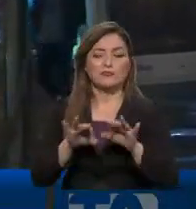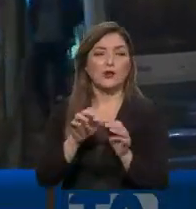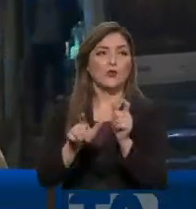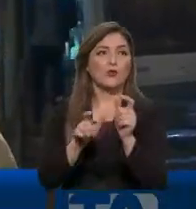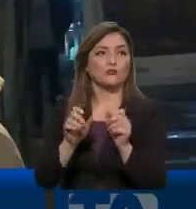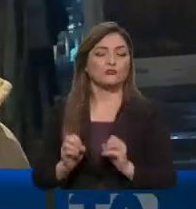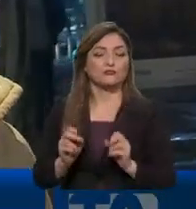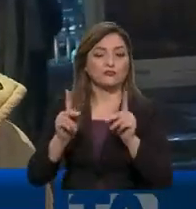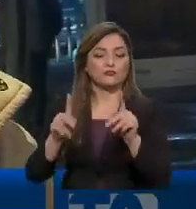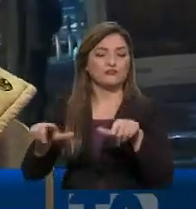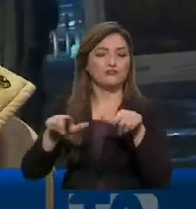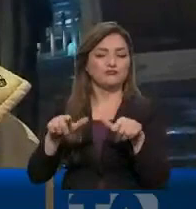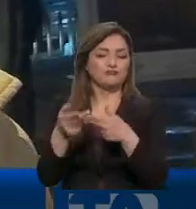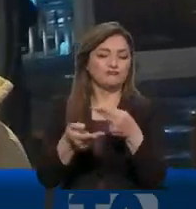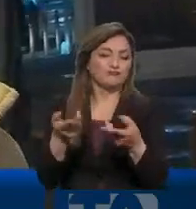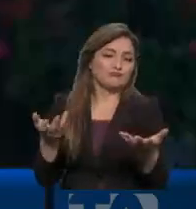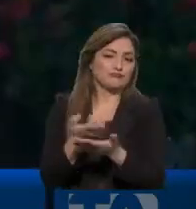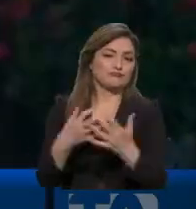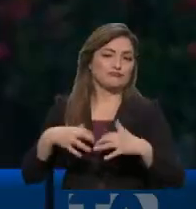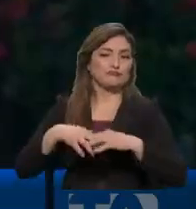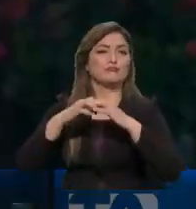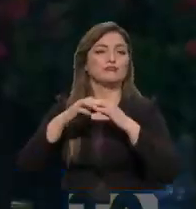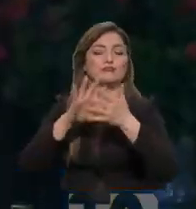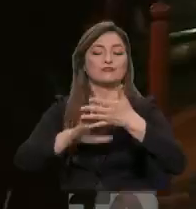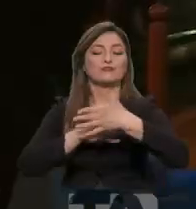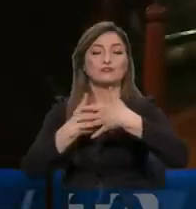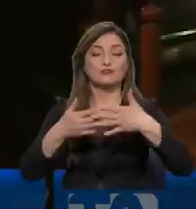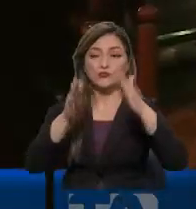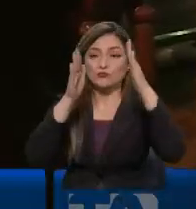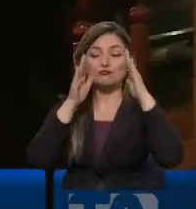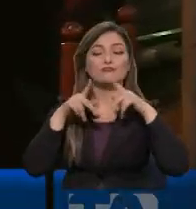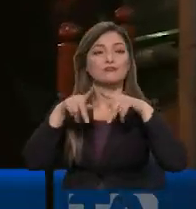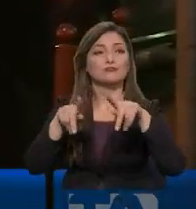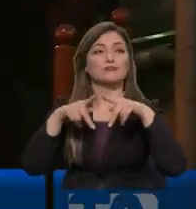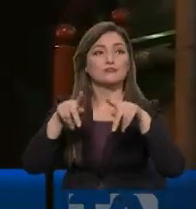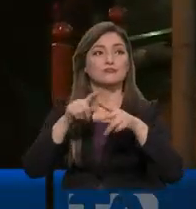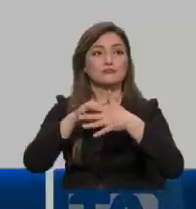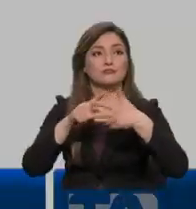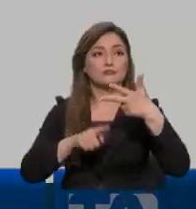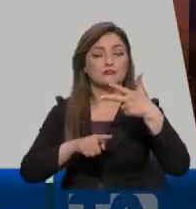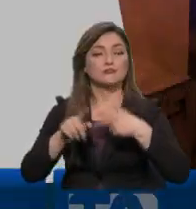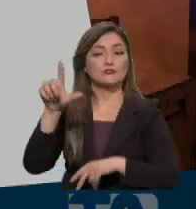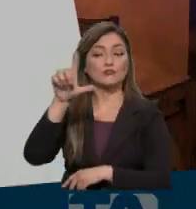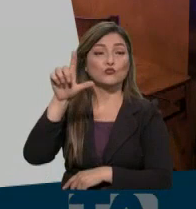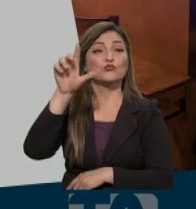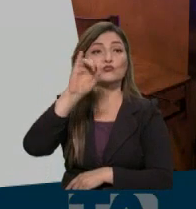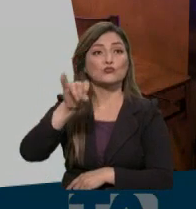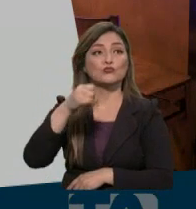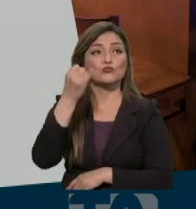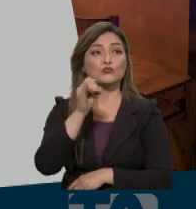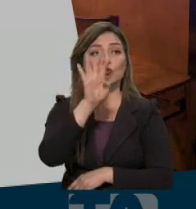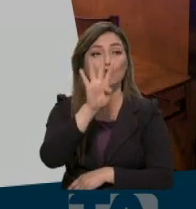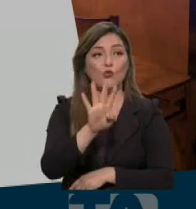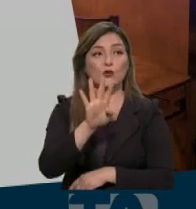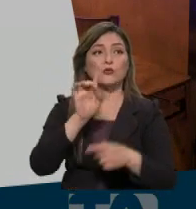personas que están en estos sectores para que puedan reactivarse. Los horarios de atención permitidos son los siguientes: de lunes a jueves de 16